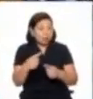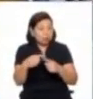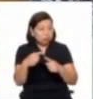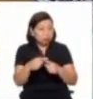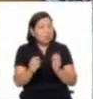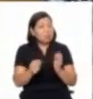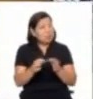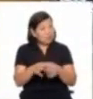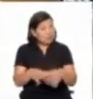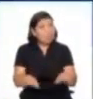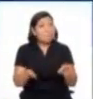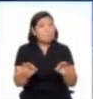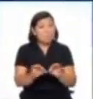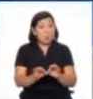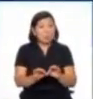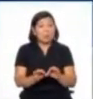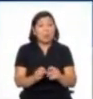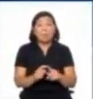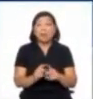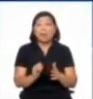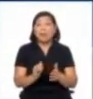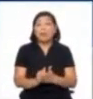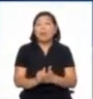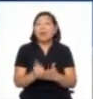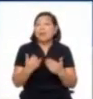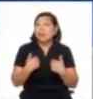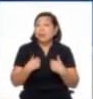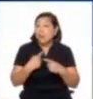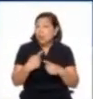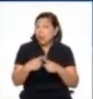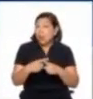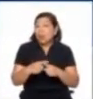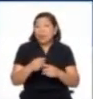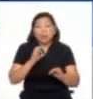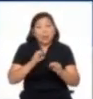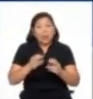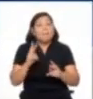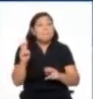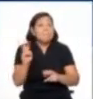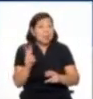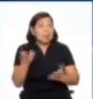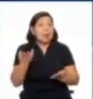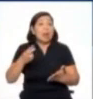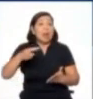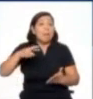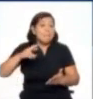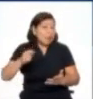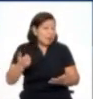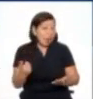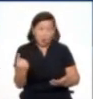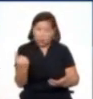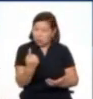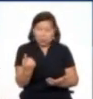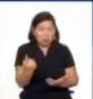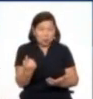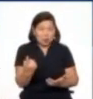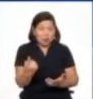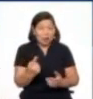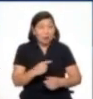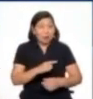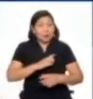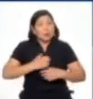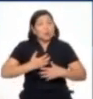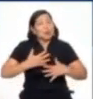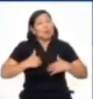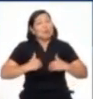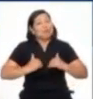andinos muy importantes porque son carbohidratos que tienen múltiples nutrientes, vitaminas, minerales. No solamente nos aportan energía, sino